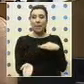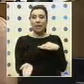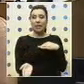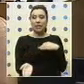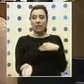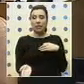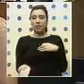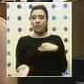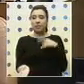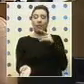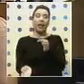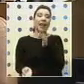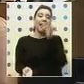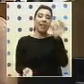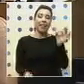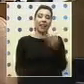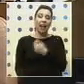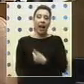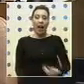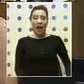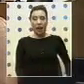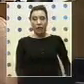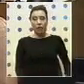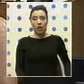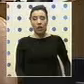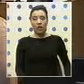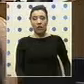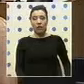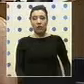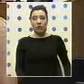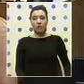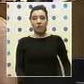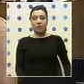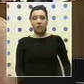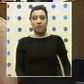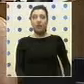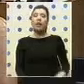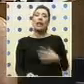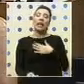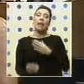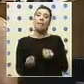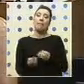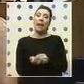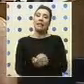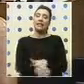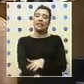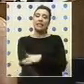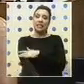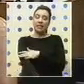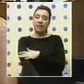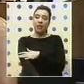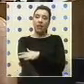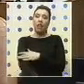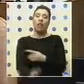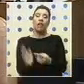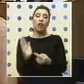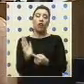Presidente, que le diga al gobierno, del cual es parte, Presidente, que más sensibilidad y respeto con el 169.